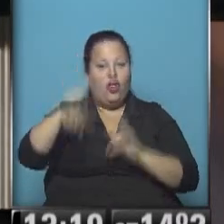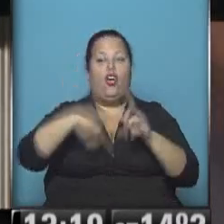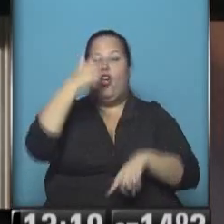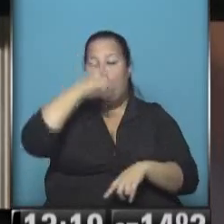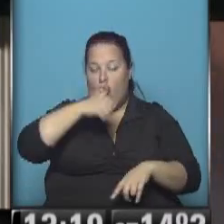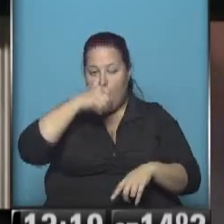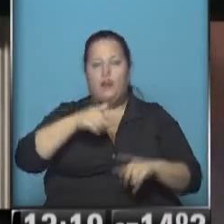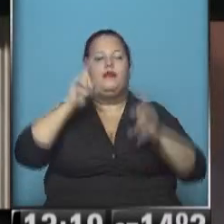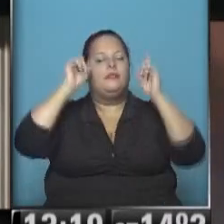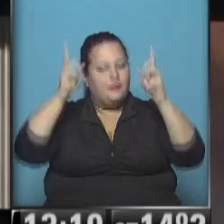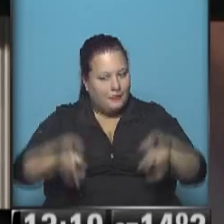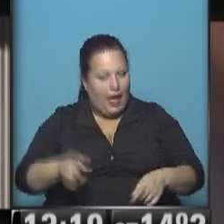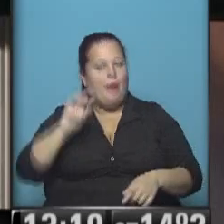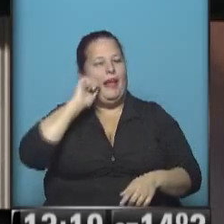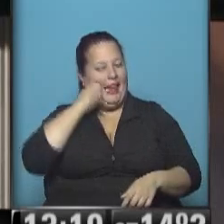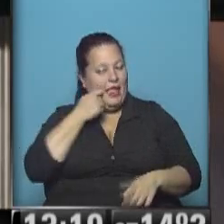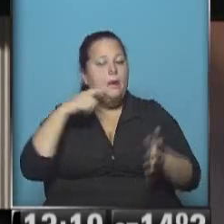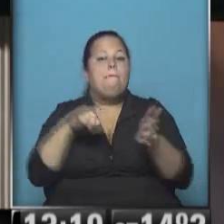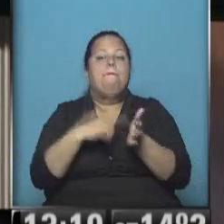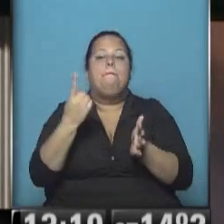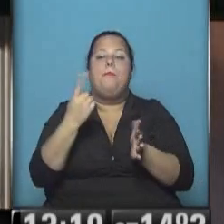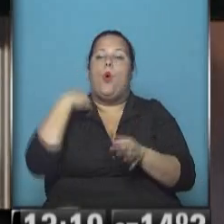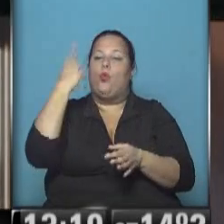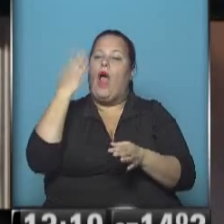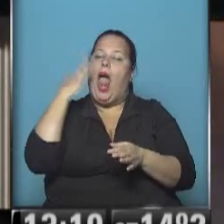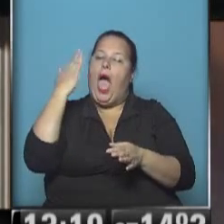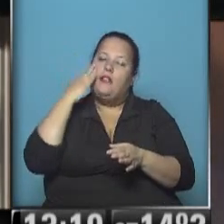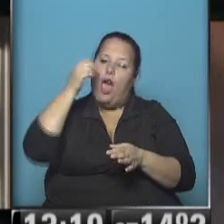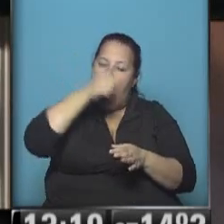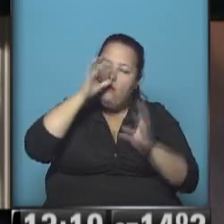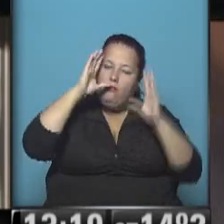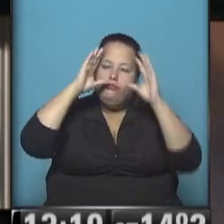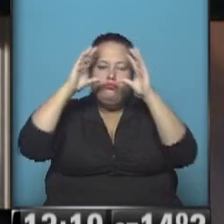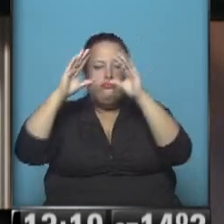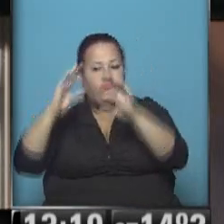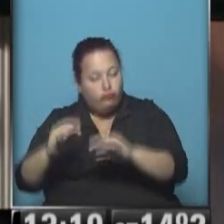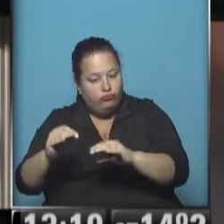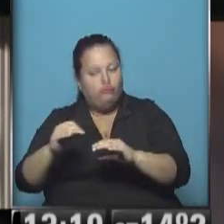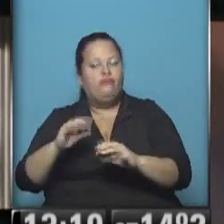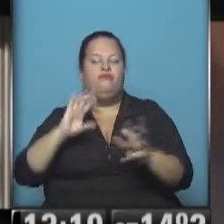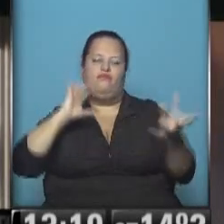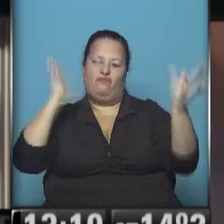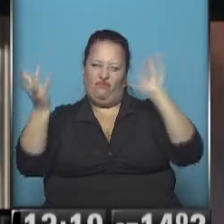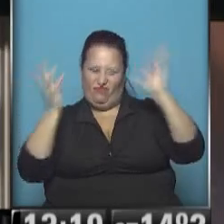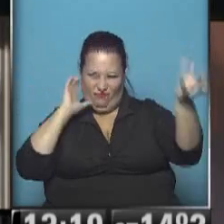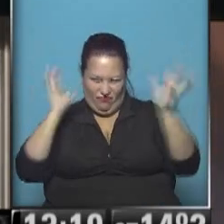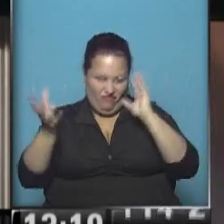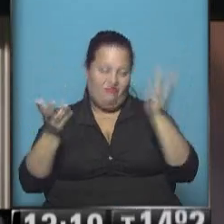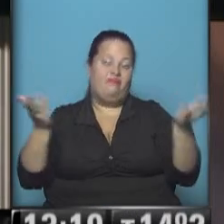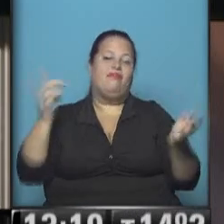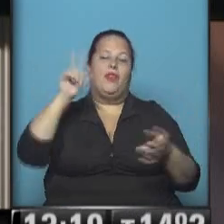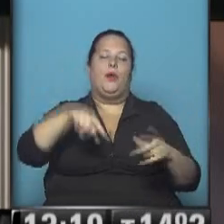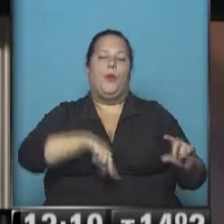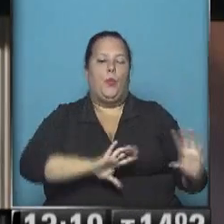domingo también va a estar lindo. Pero a partir de la tardecita, como al anochecer, se pone inestable y porque viene